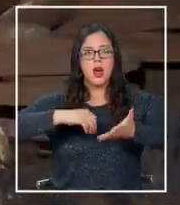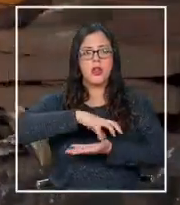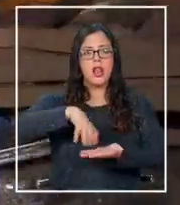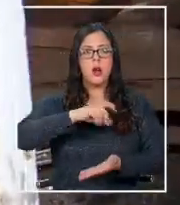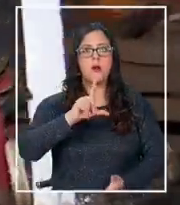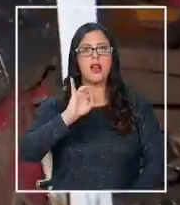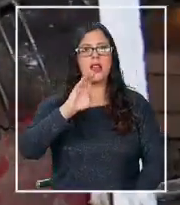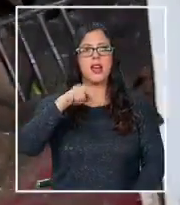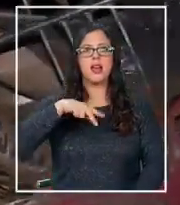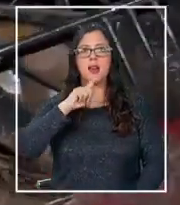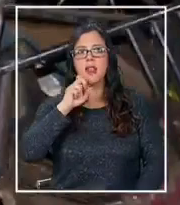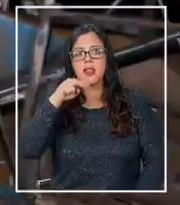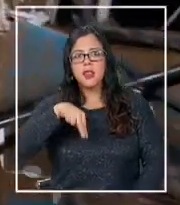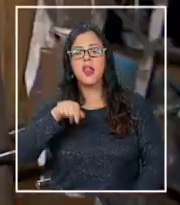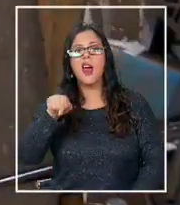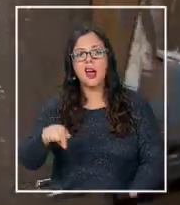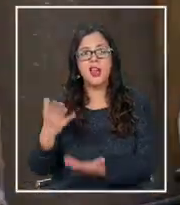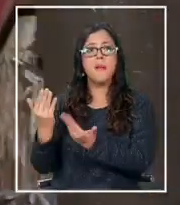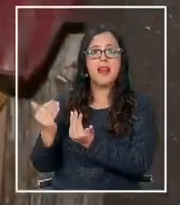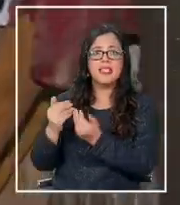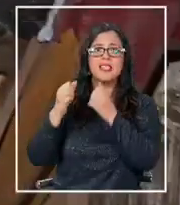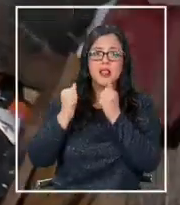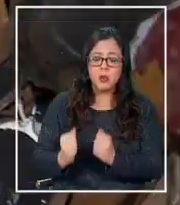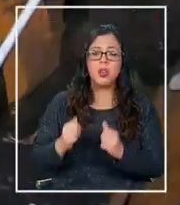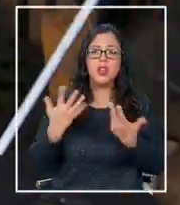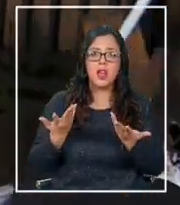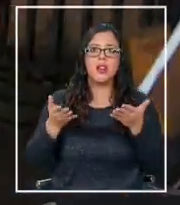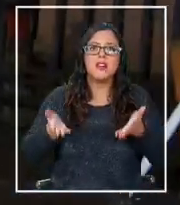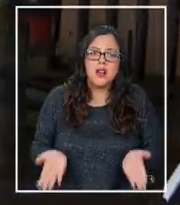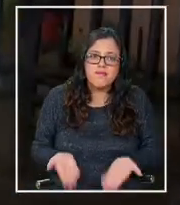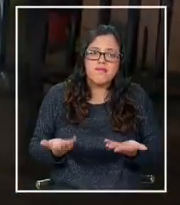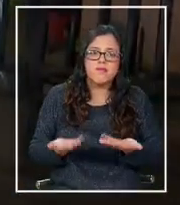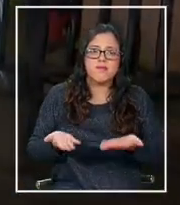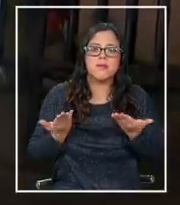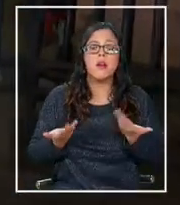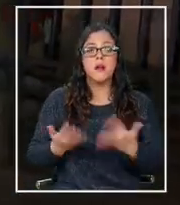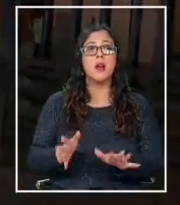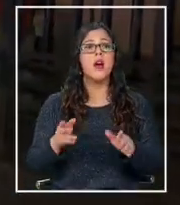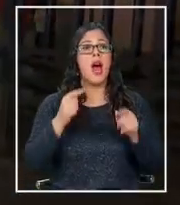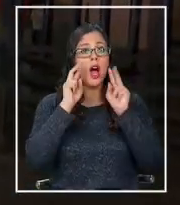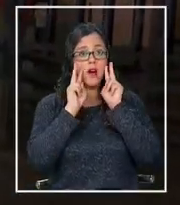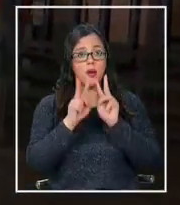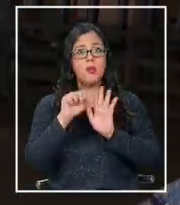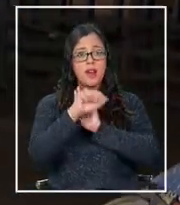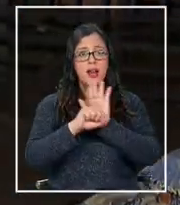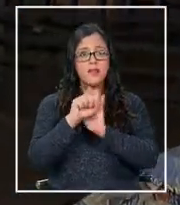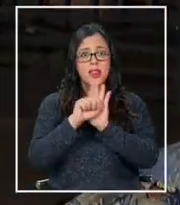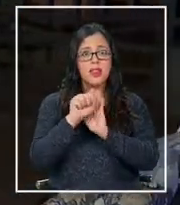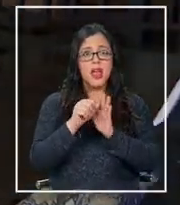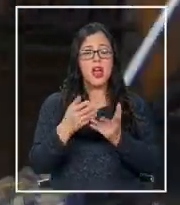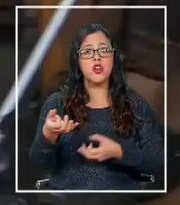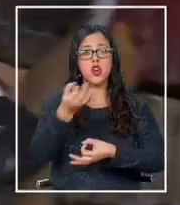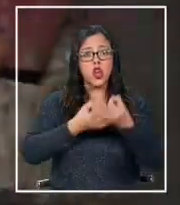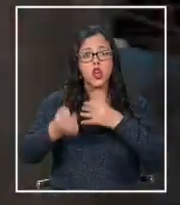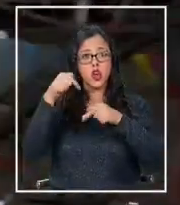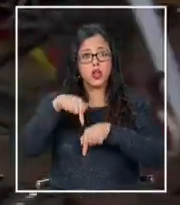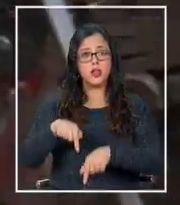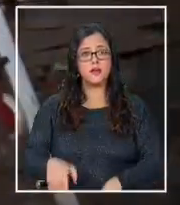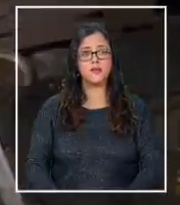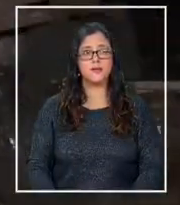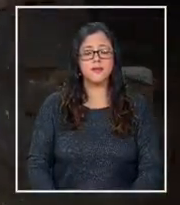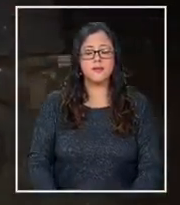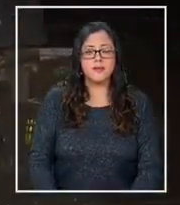tanto había expectativa de poder salir adelante. Tenemos declaraciones justamente de ellos, los invito a escuchar parte de lo que nos dijeron durante esta jornada.